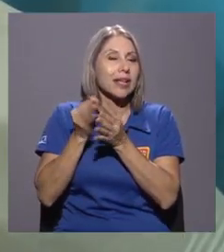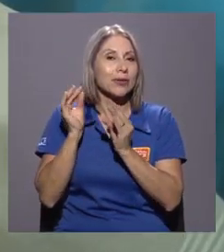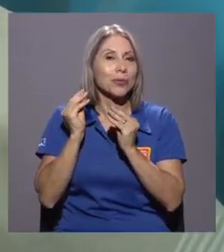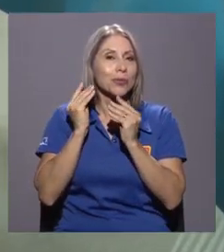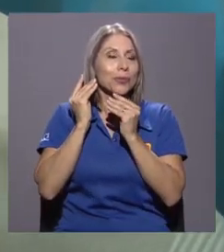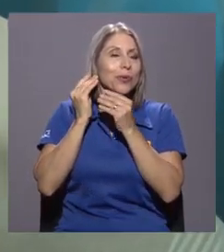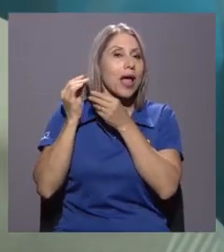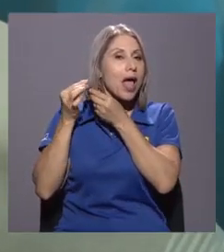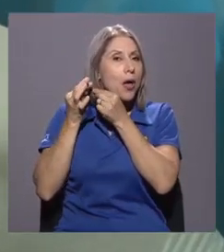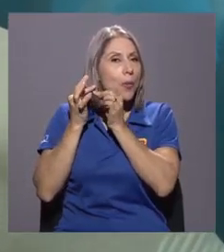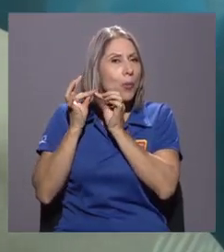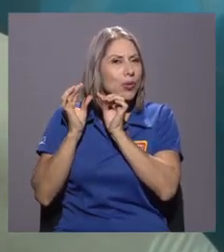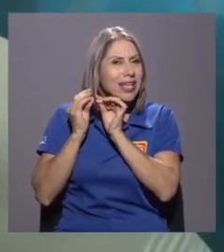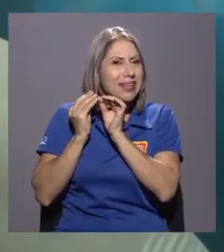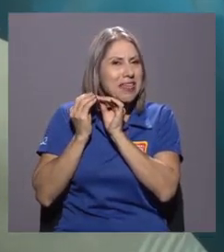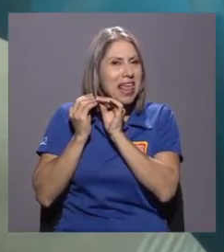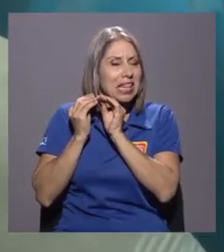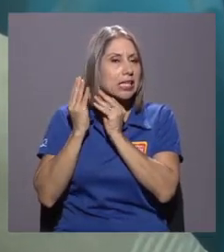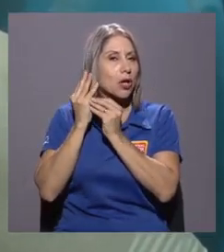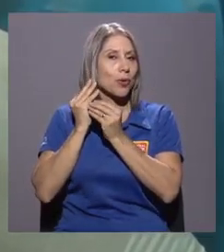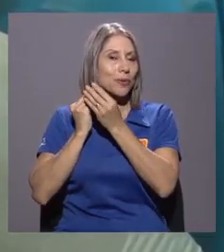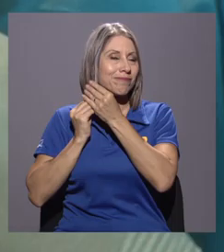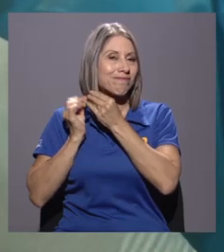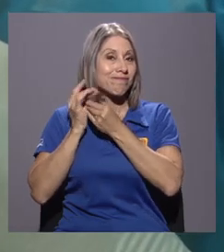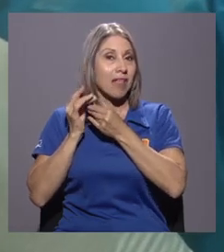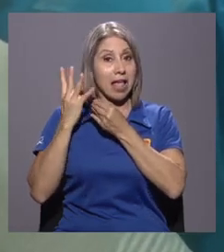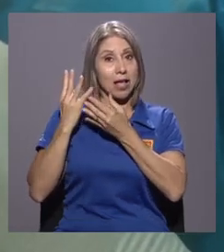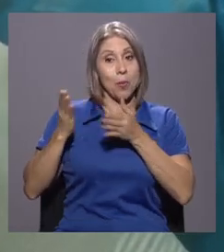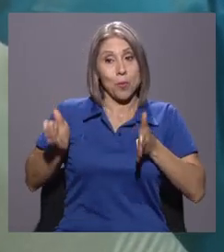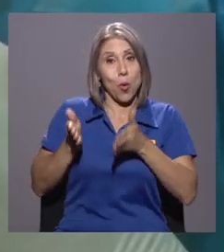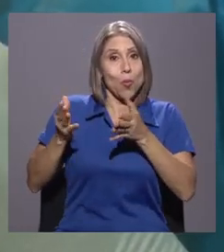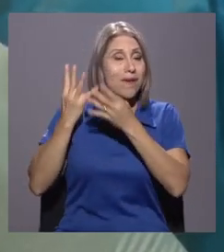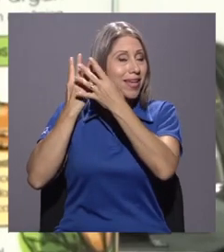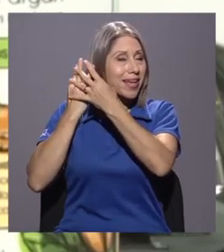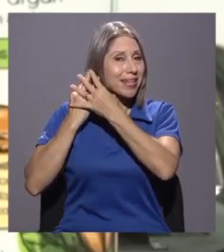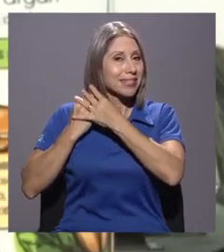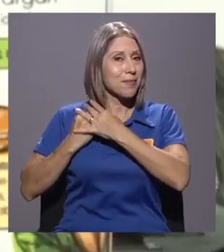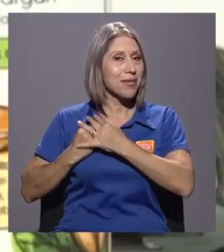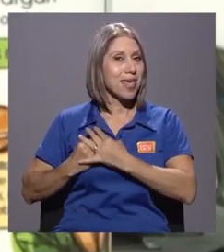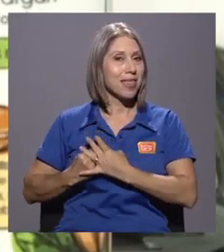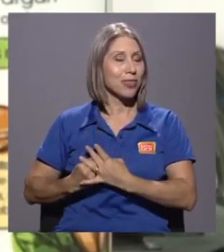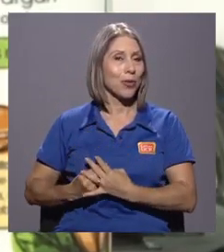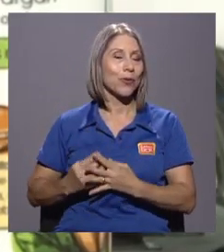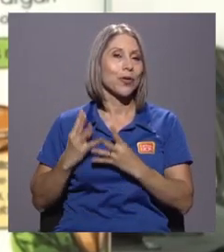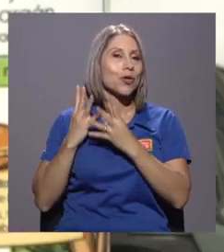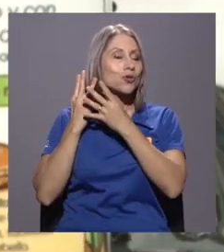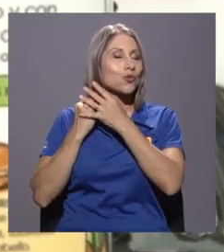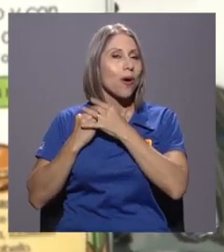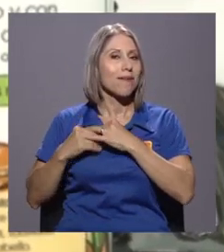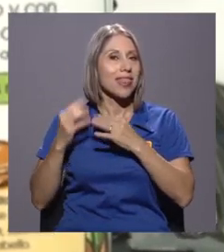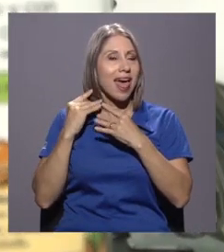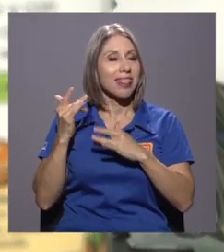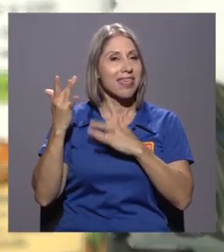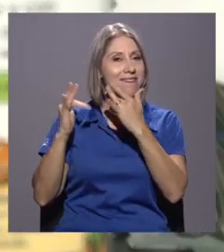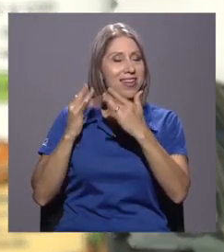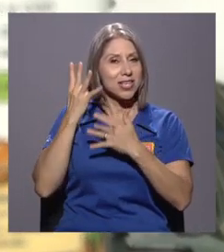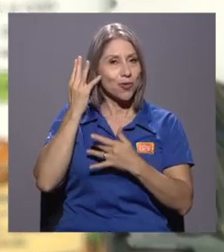las puntas abiertas, promueve el crecimiento del cabello y devuelve la suavidad y brillo a las hebras.